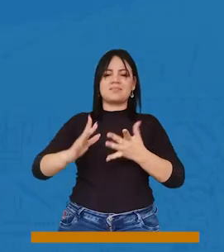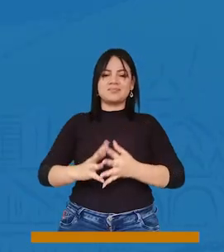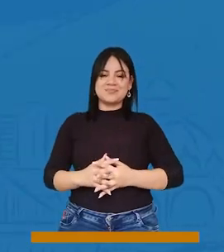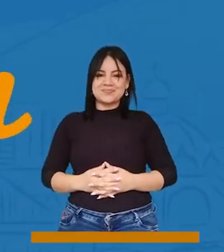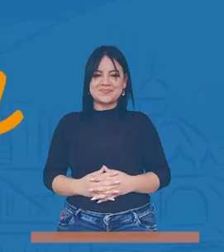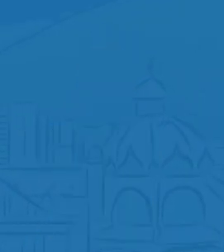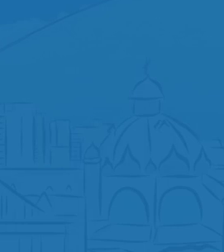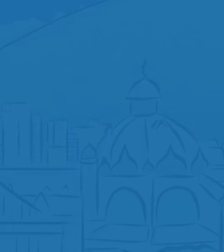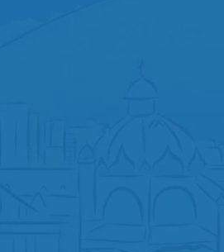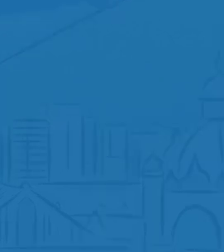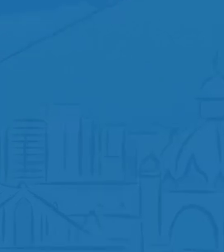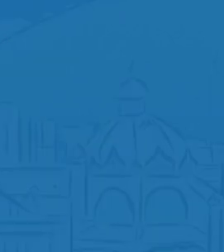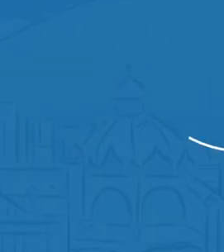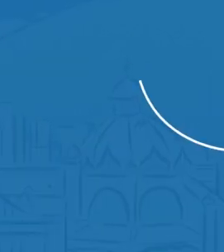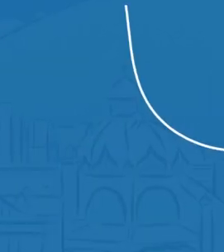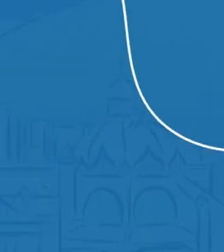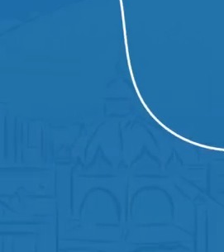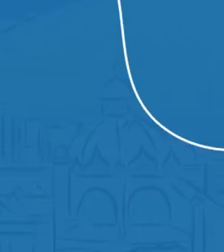limpias.